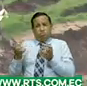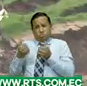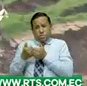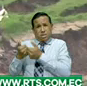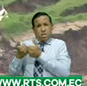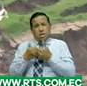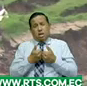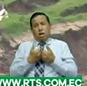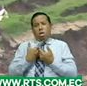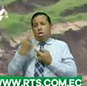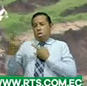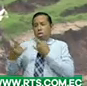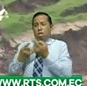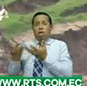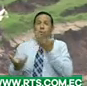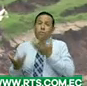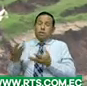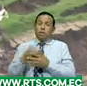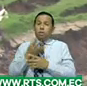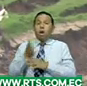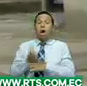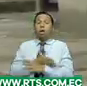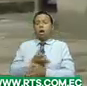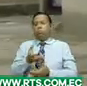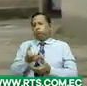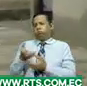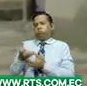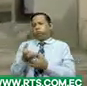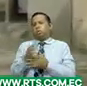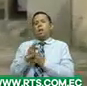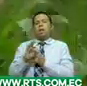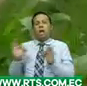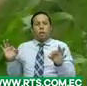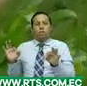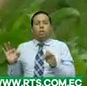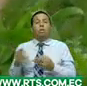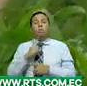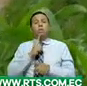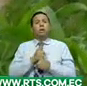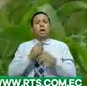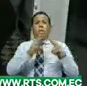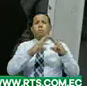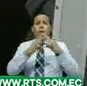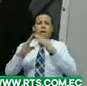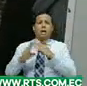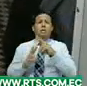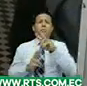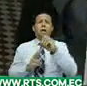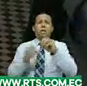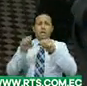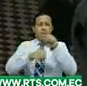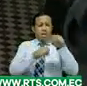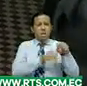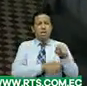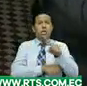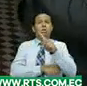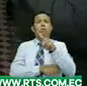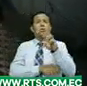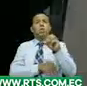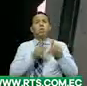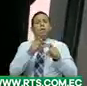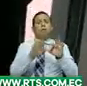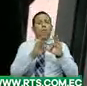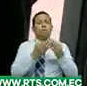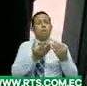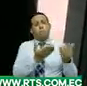que al menos 20 viviendas fueron afectadas, más de 120 familias evacuadas. Otras instituciones públicas como el MIES, Gestión de